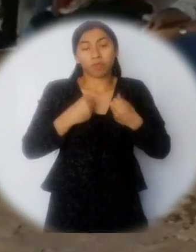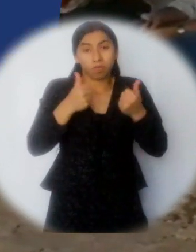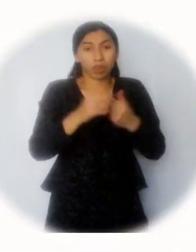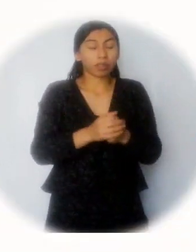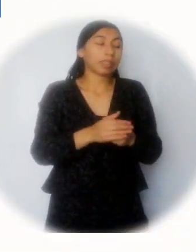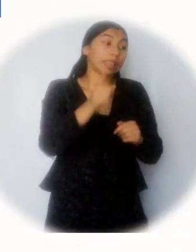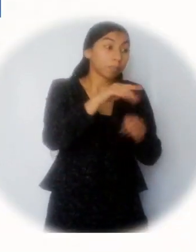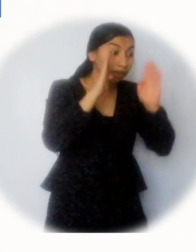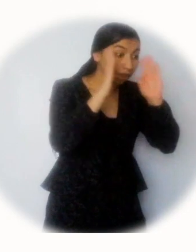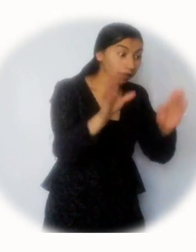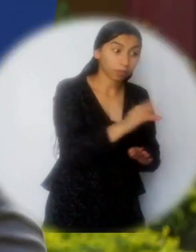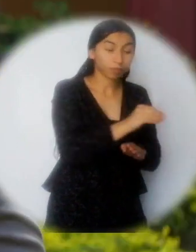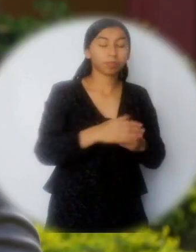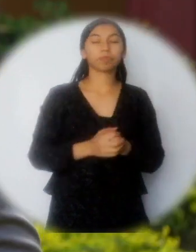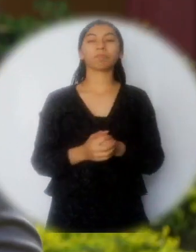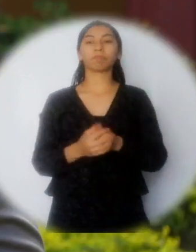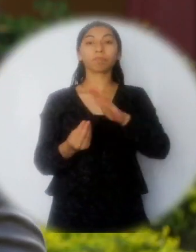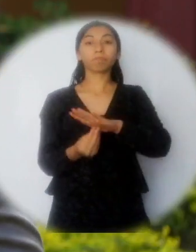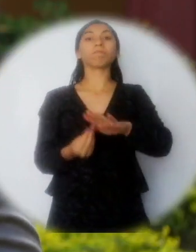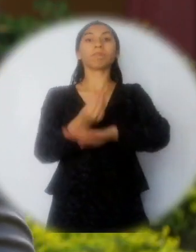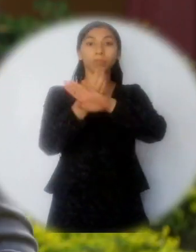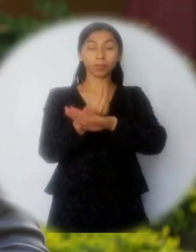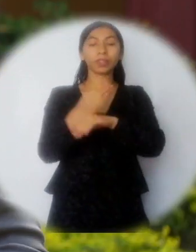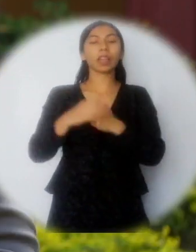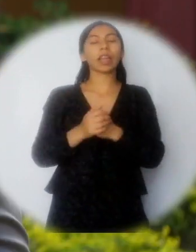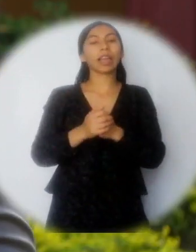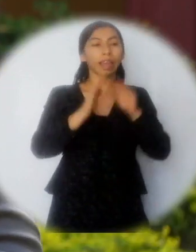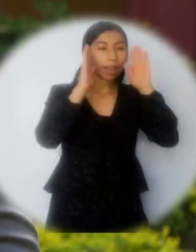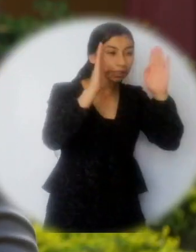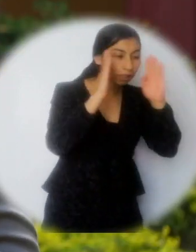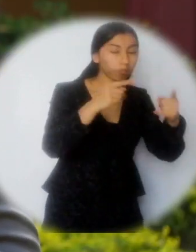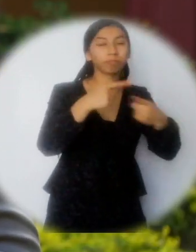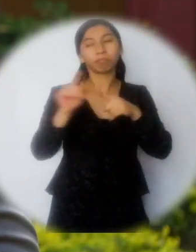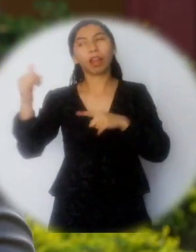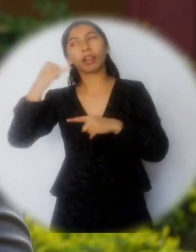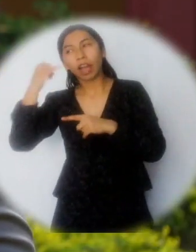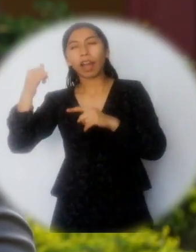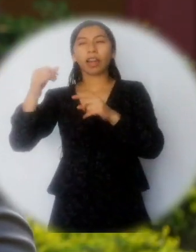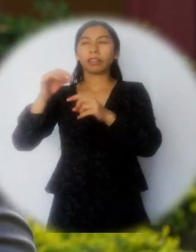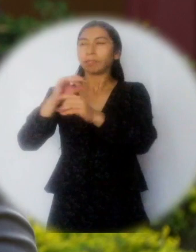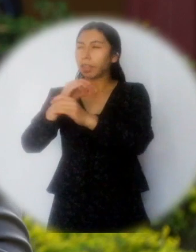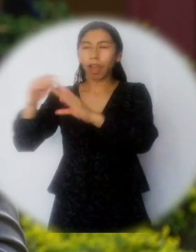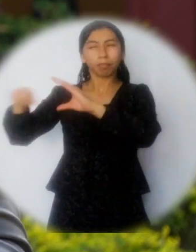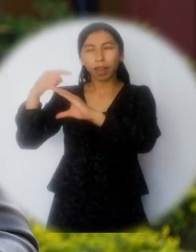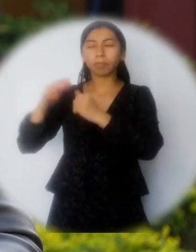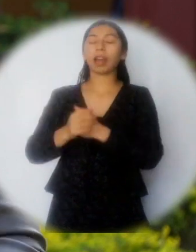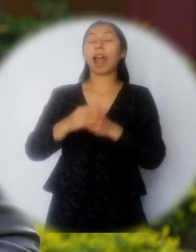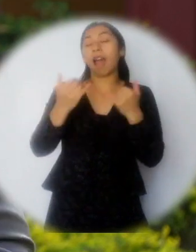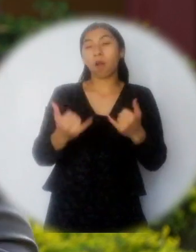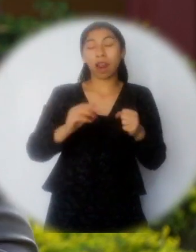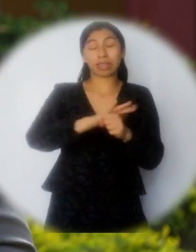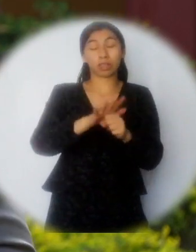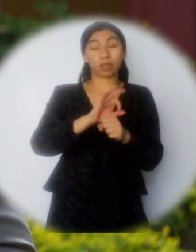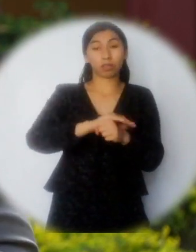ruta de atención. La Unidad para las Víctimas avanza con su atención a través de los canales telefónicos y virtuales en medio de la